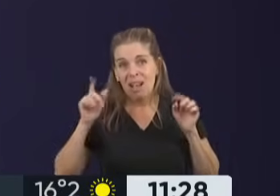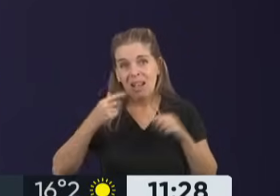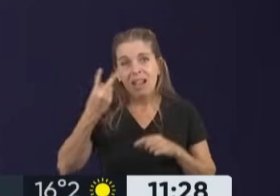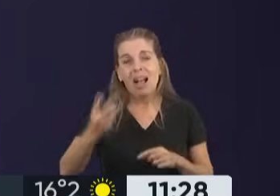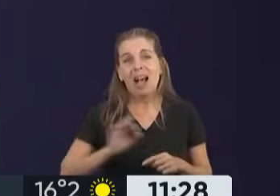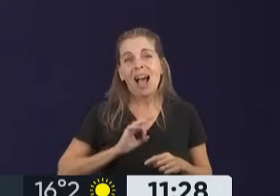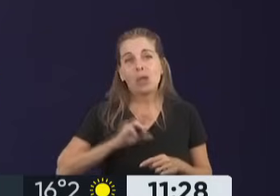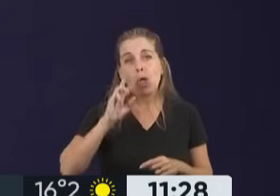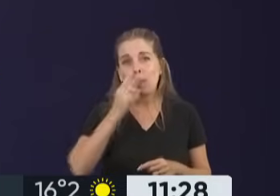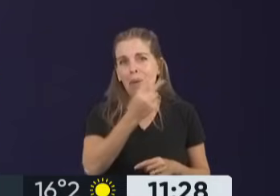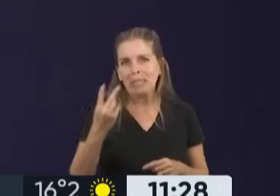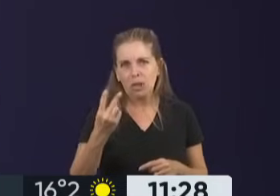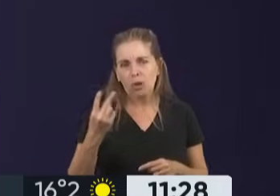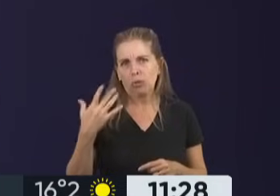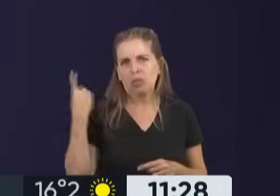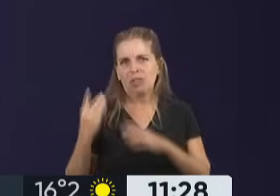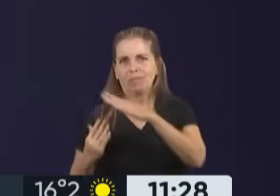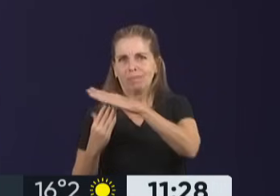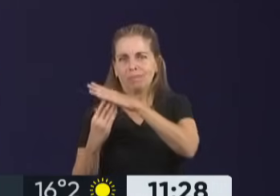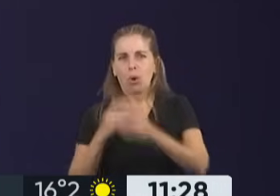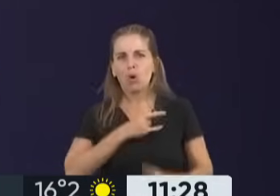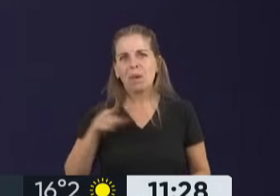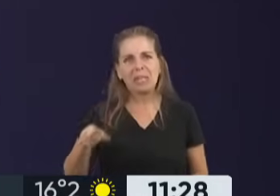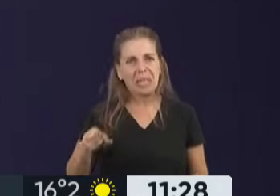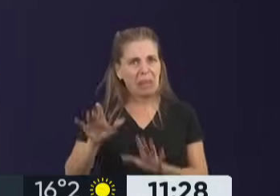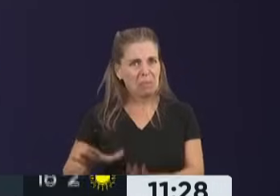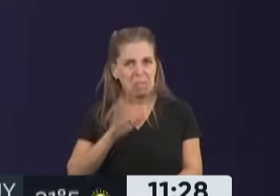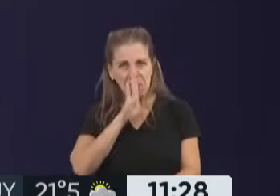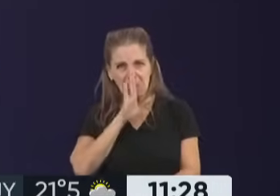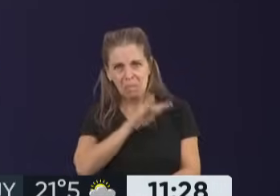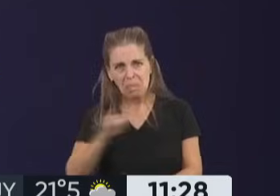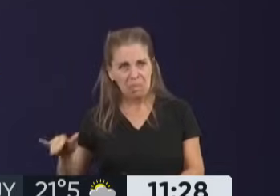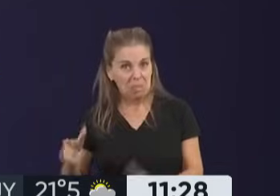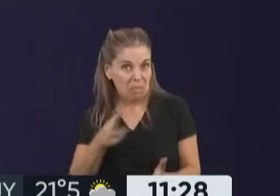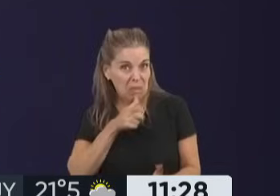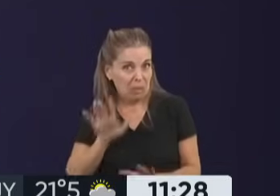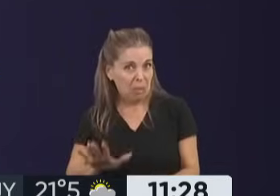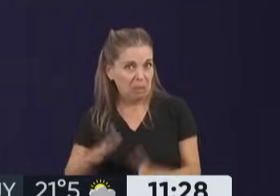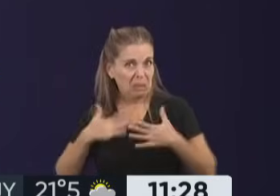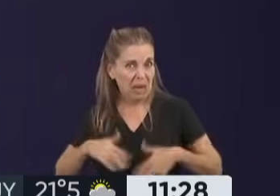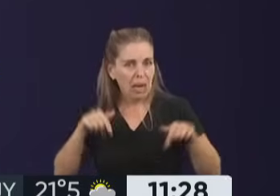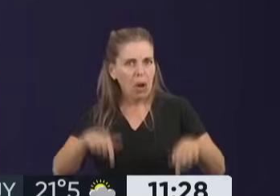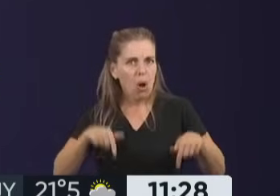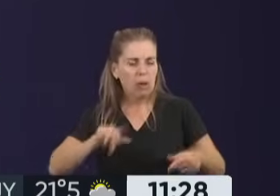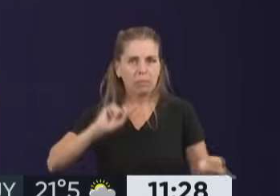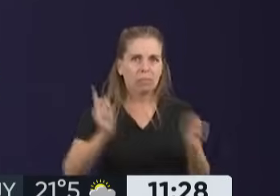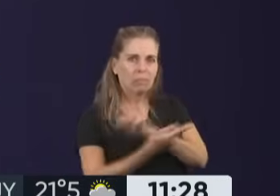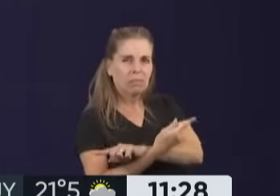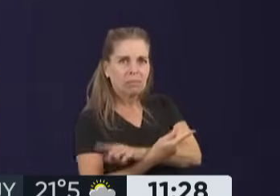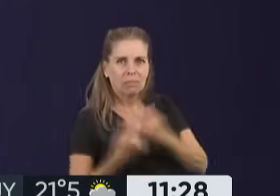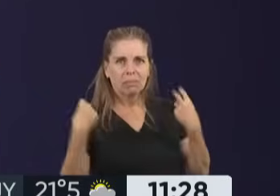universidades de convencer de que la universidad pública se iba a cerrar. En aquel momento parece que no, hoy parece que sí.